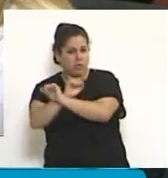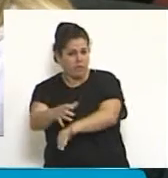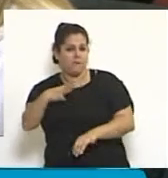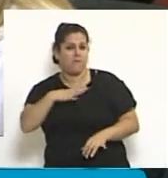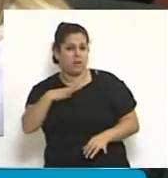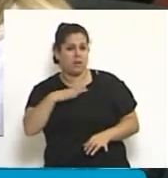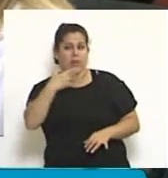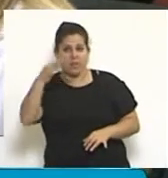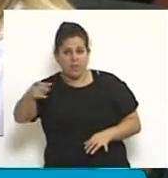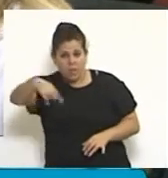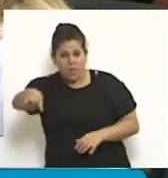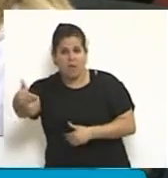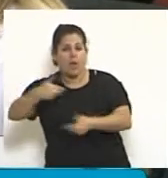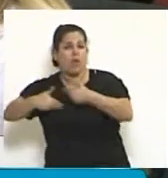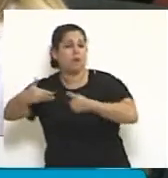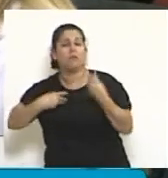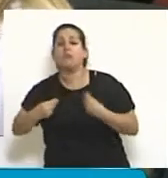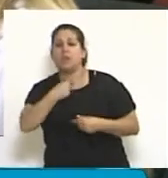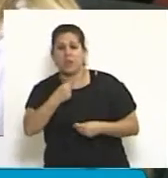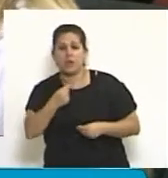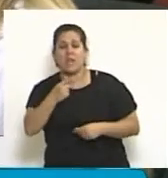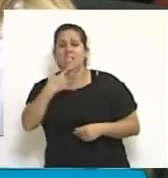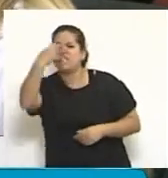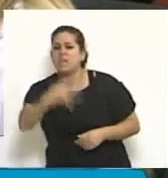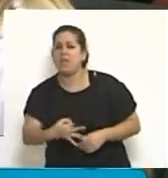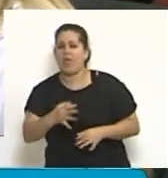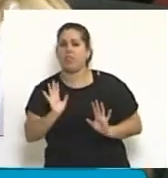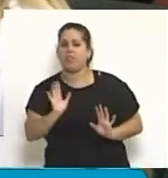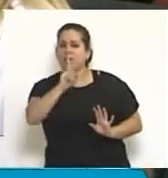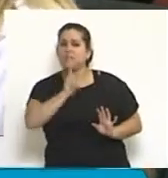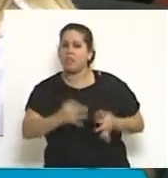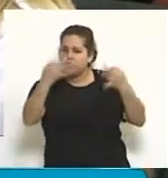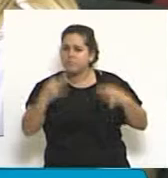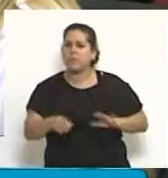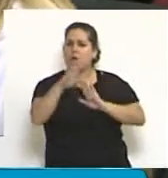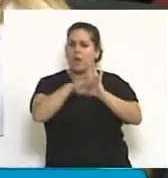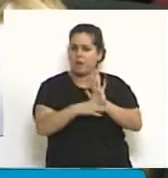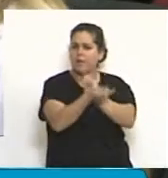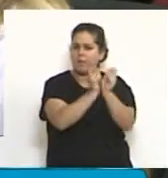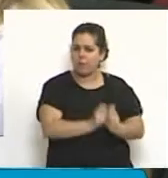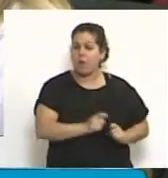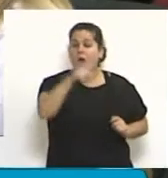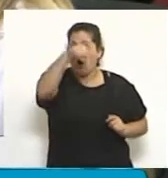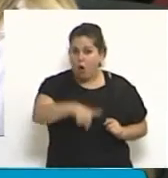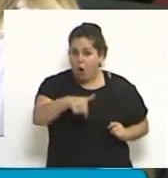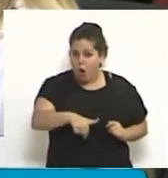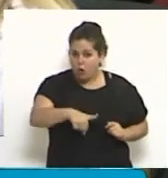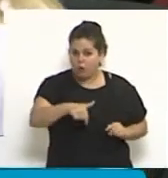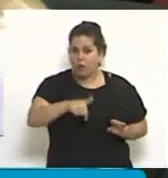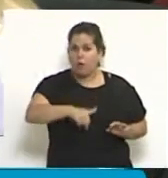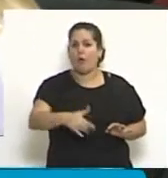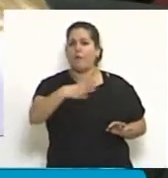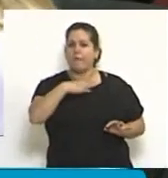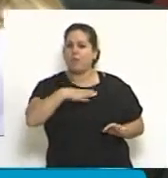definitiva lo que nos está reclamando es seriedad en las reformas. Si algo nos falta hoy en este tipo